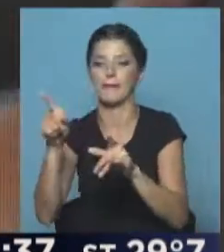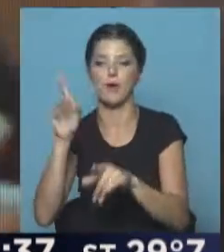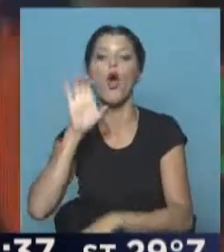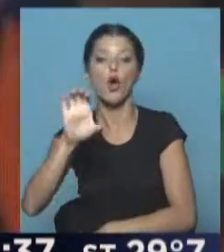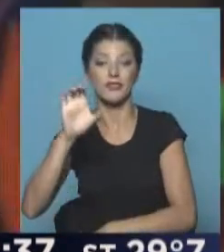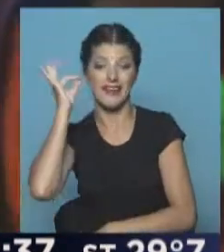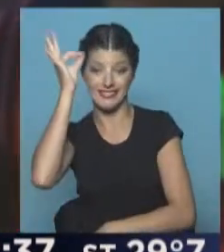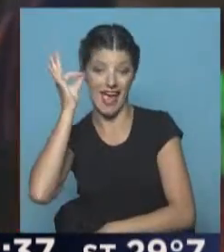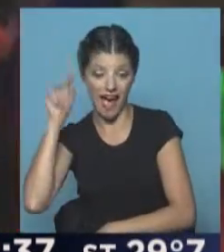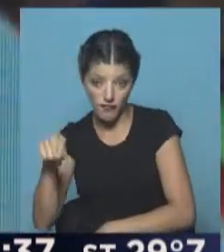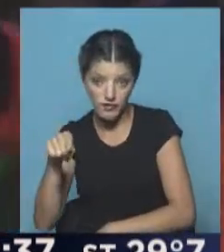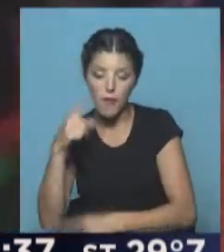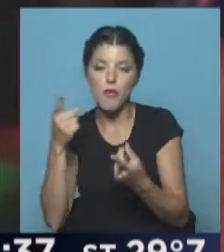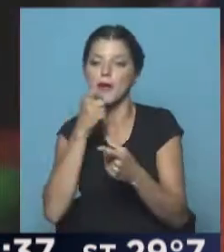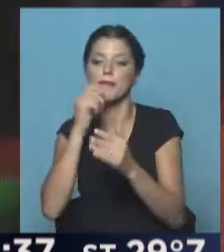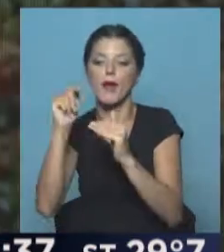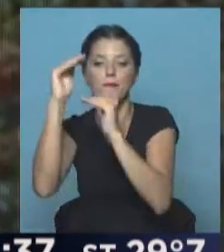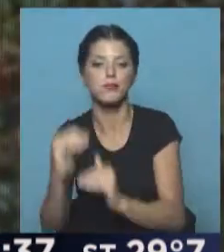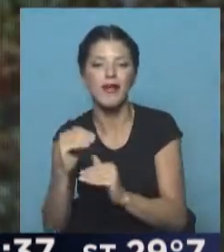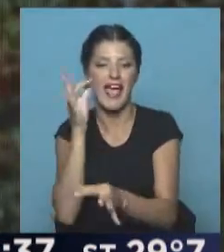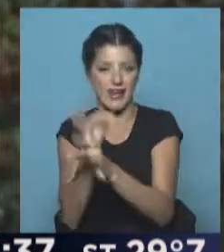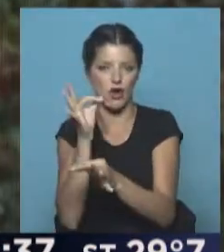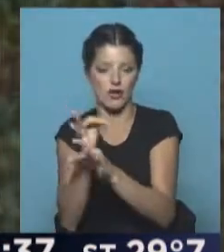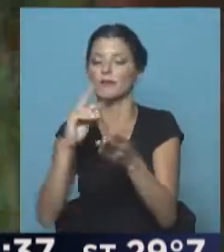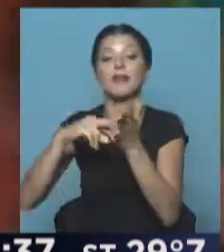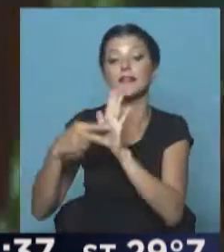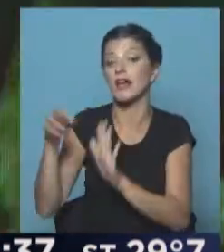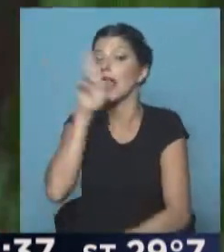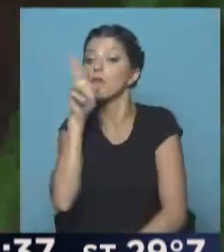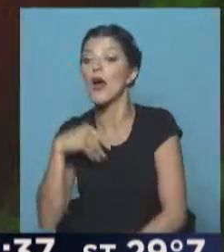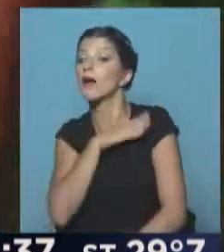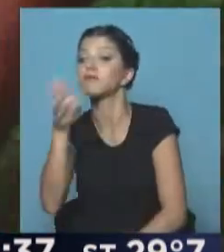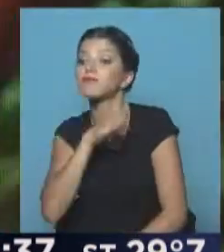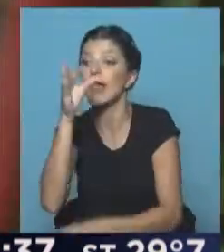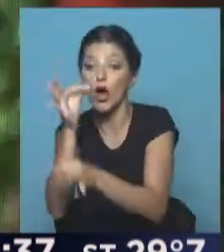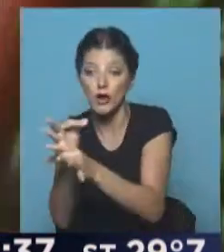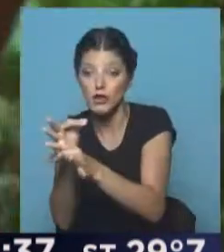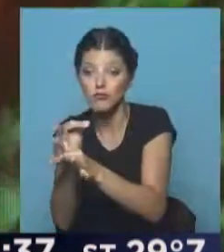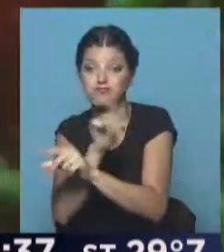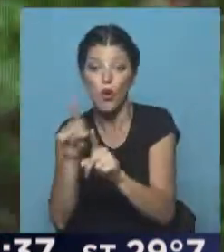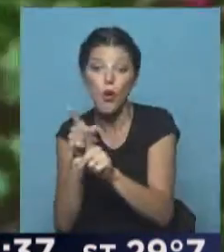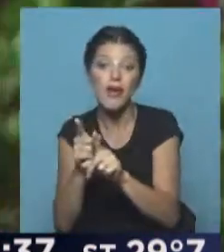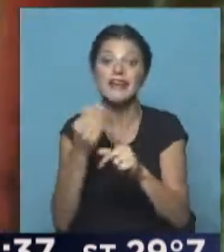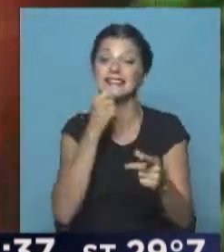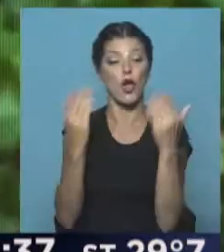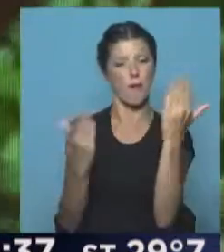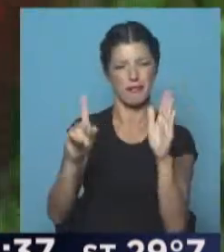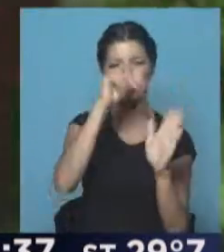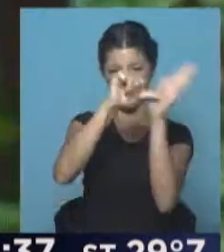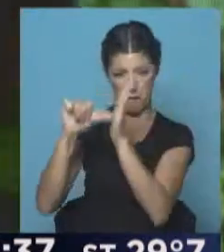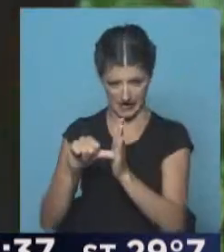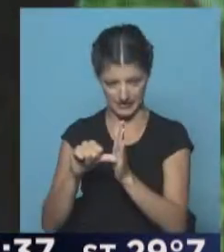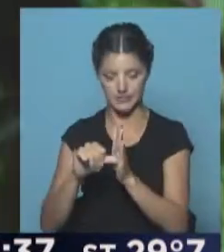la escuela por parte de las chicas. Es decir, no van a la escuela de la misma manera que van en otros continentes. Y así